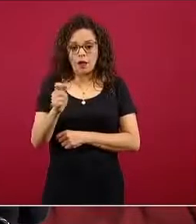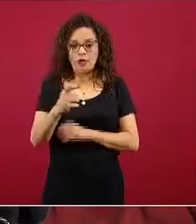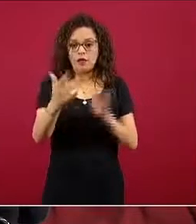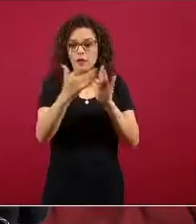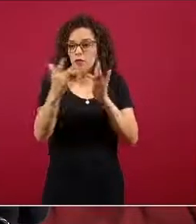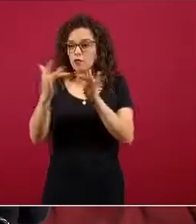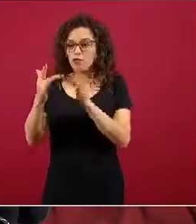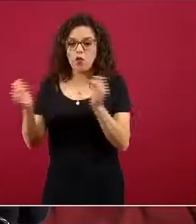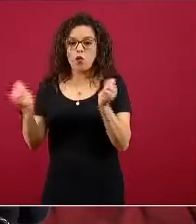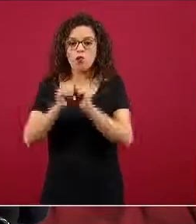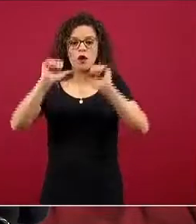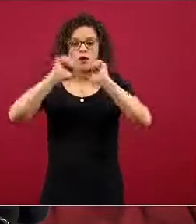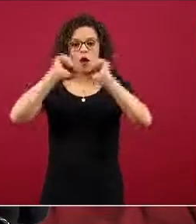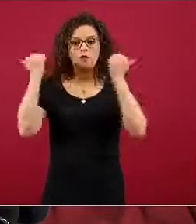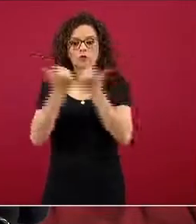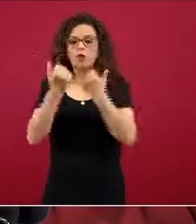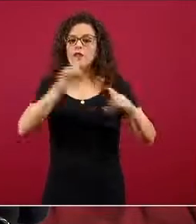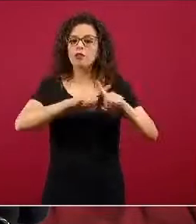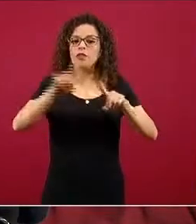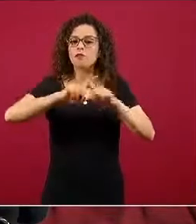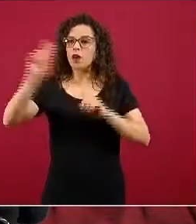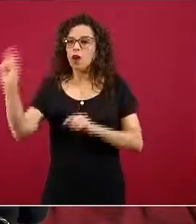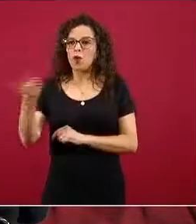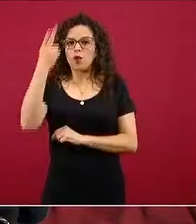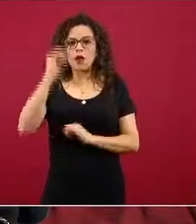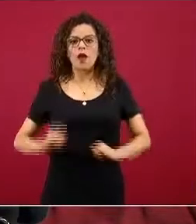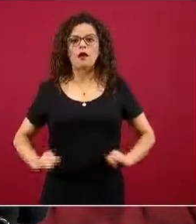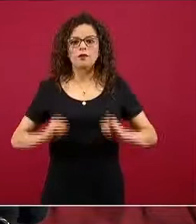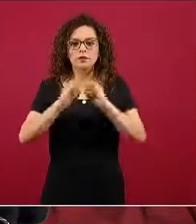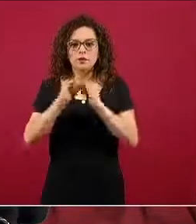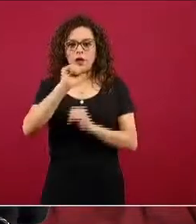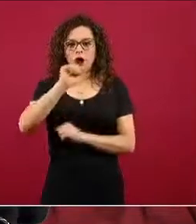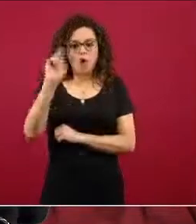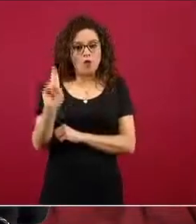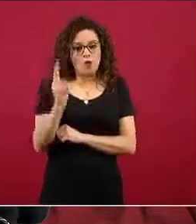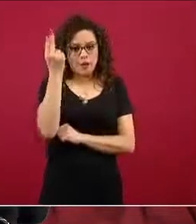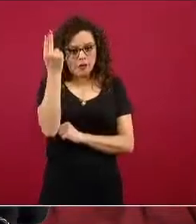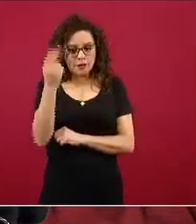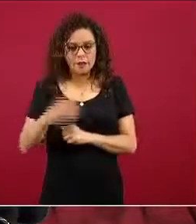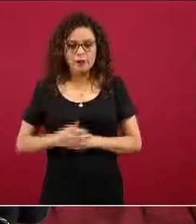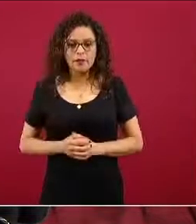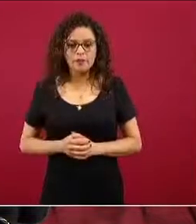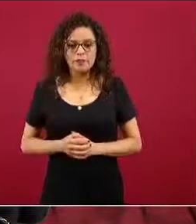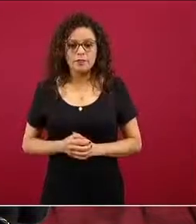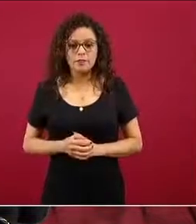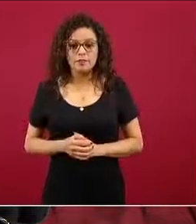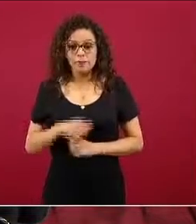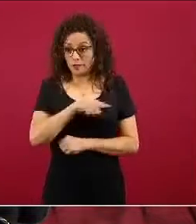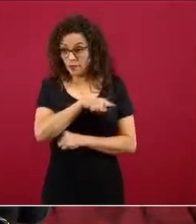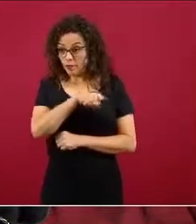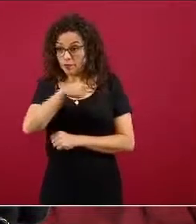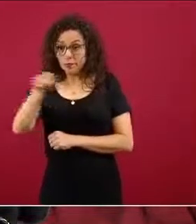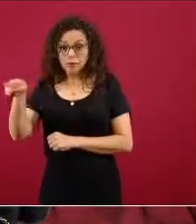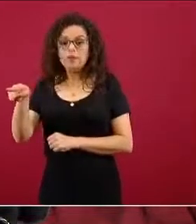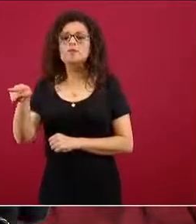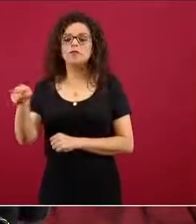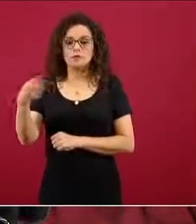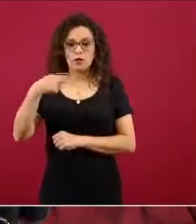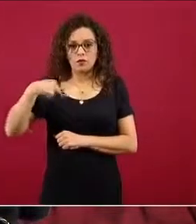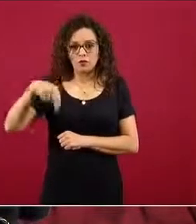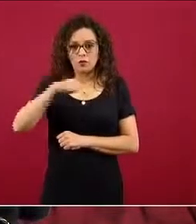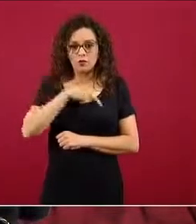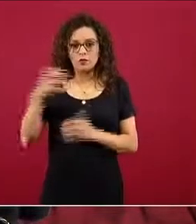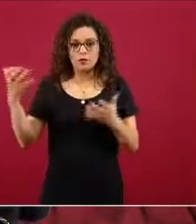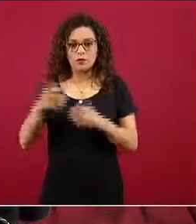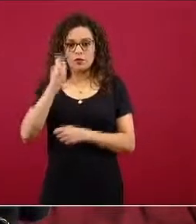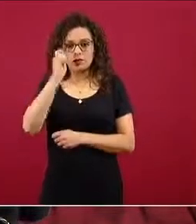la Asociación de Universidades e Instituciones de Educación Superior, y con ellos hemos estado haciendo un inventario